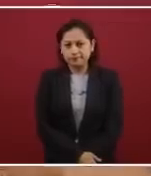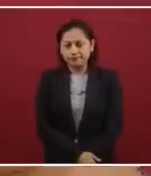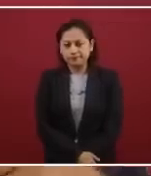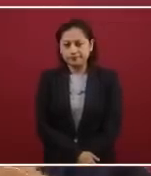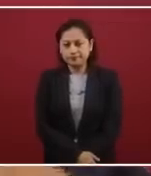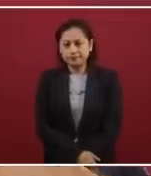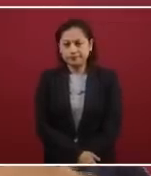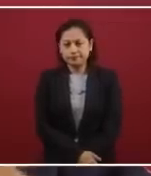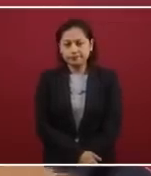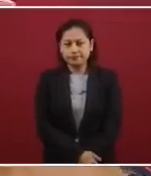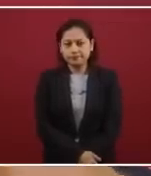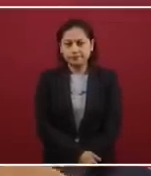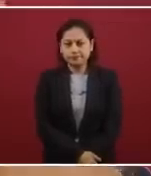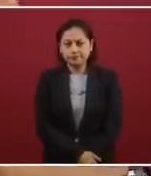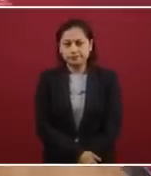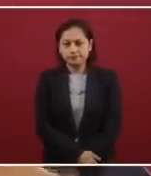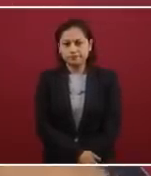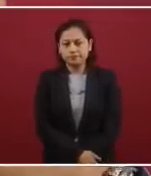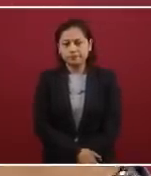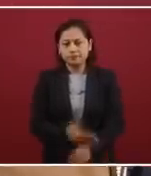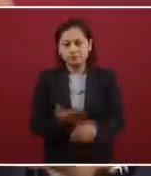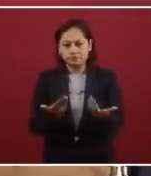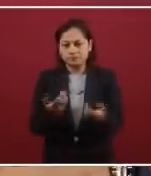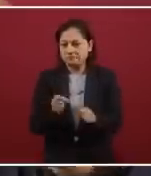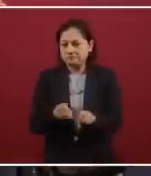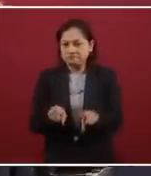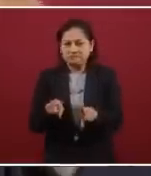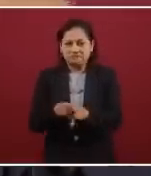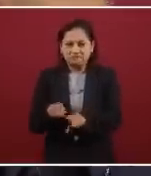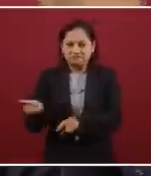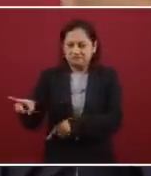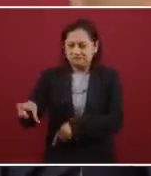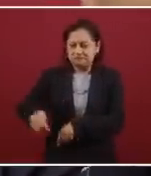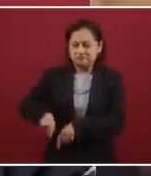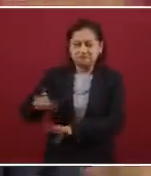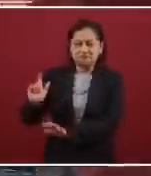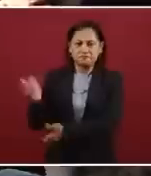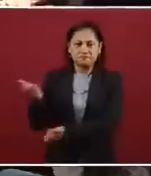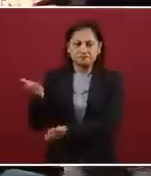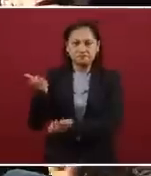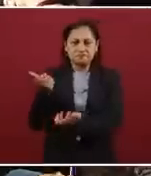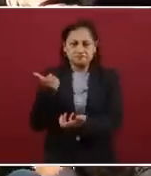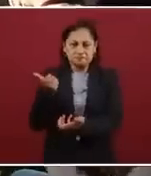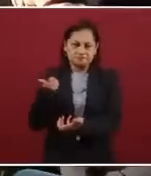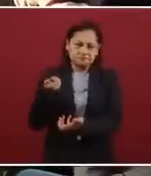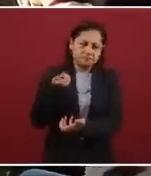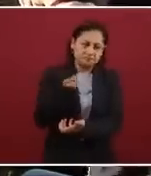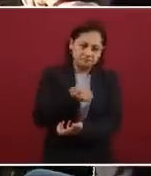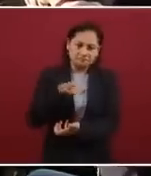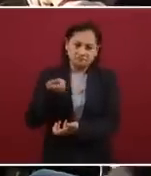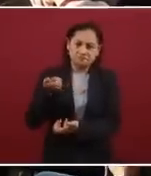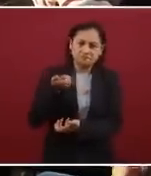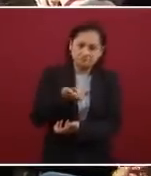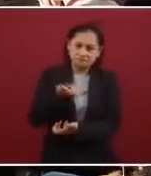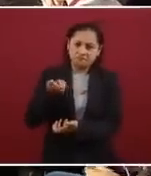pagando del presupuesto año con año por estas obras.